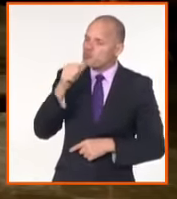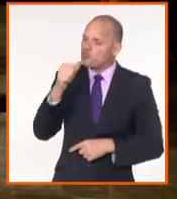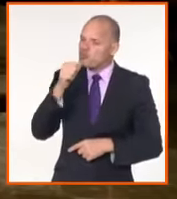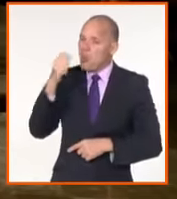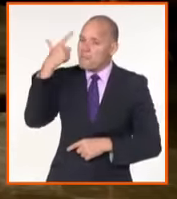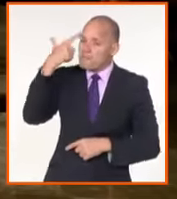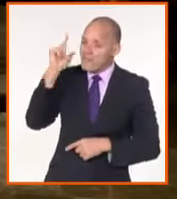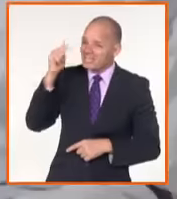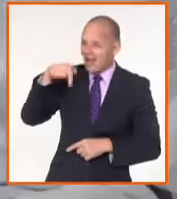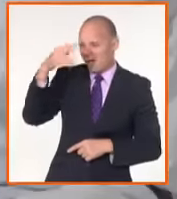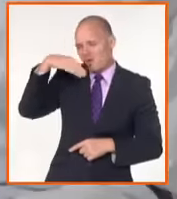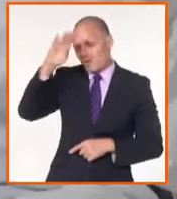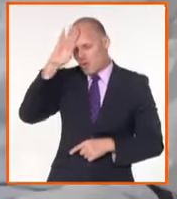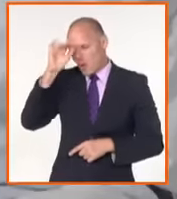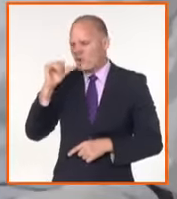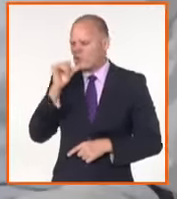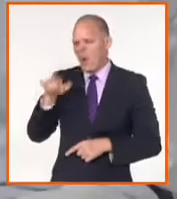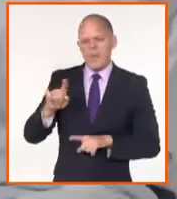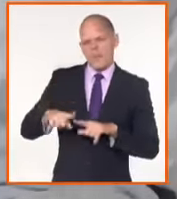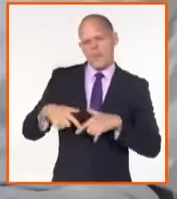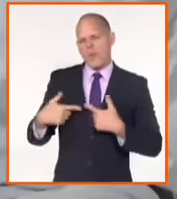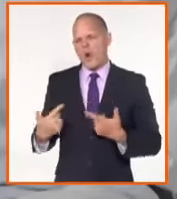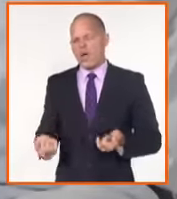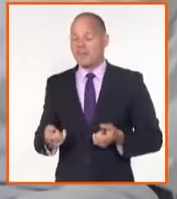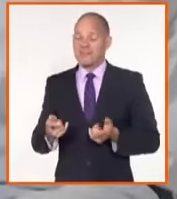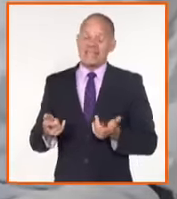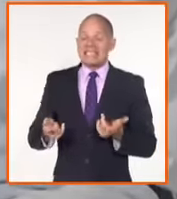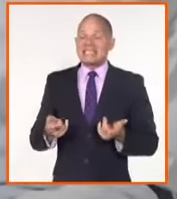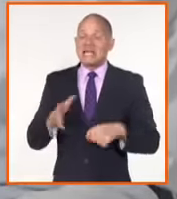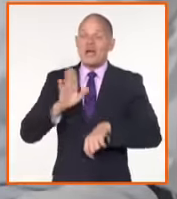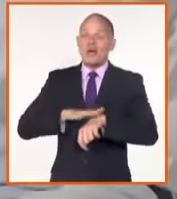propia propaganda y de la propia